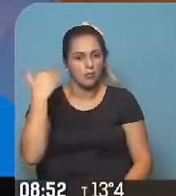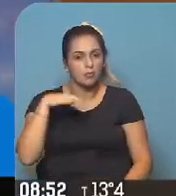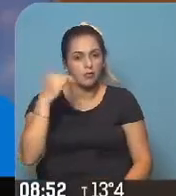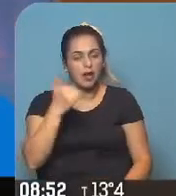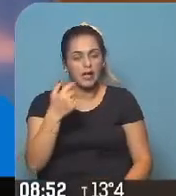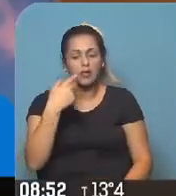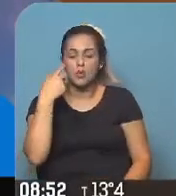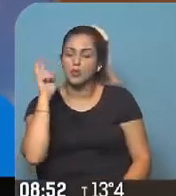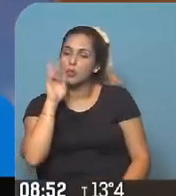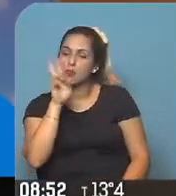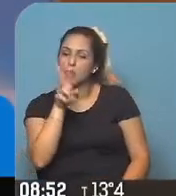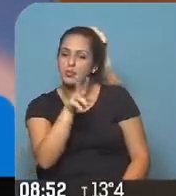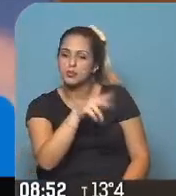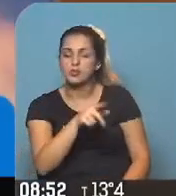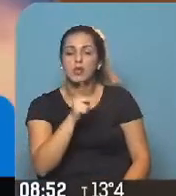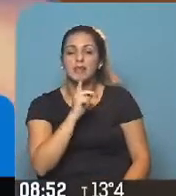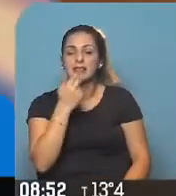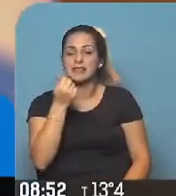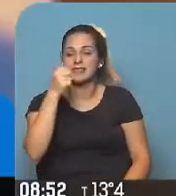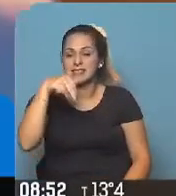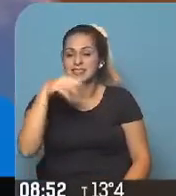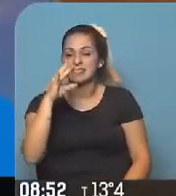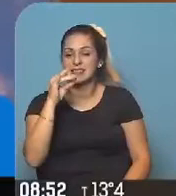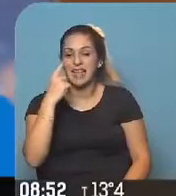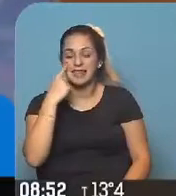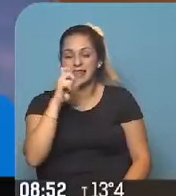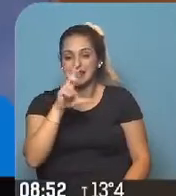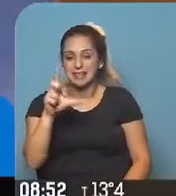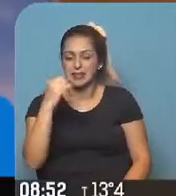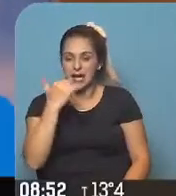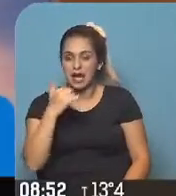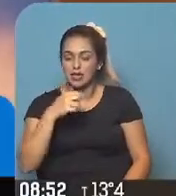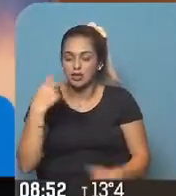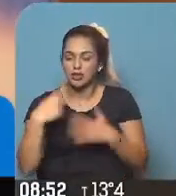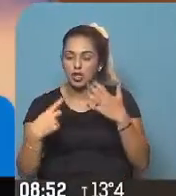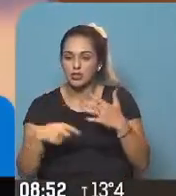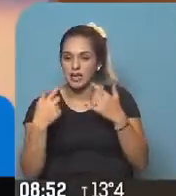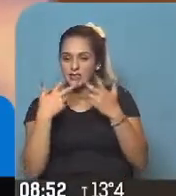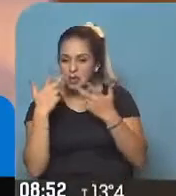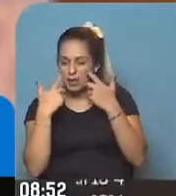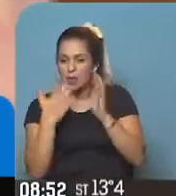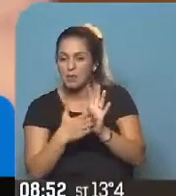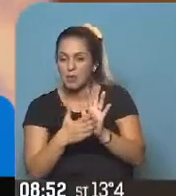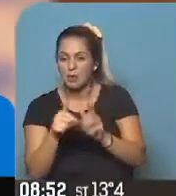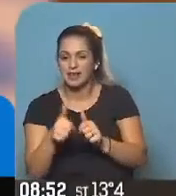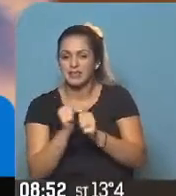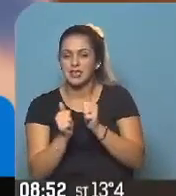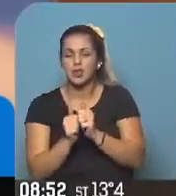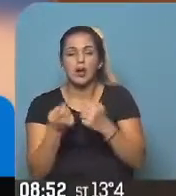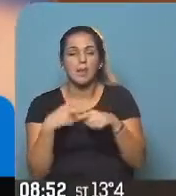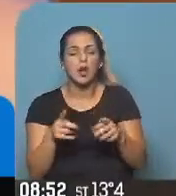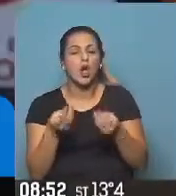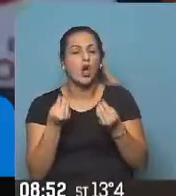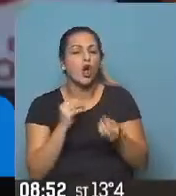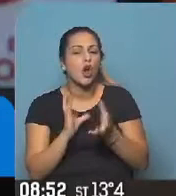un museo de Tandil hay elementos que comprueban esta historia, pero ¿cómo fue? ¿A quiénes